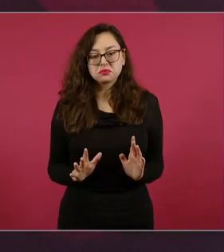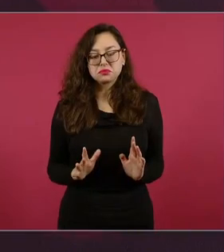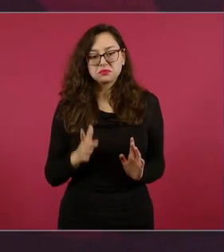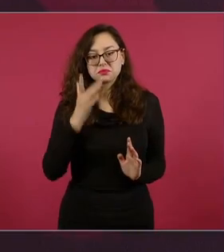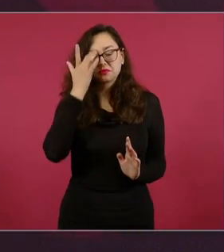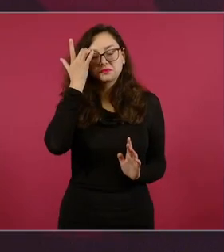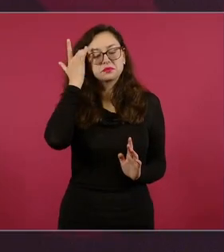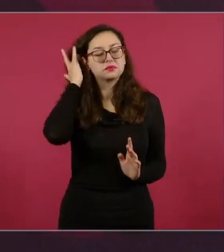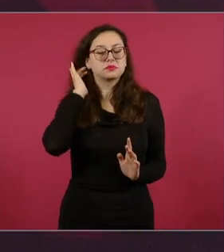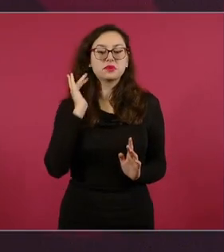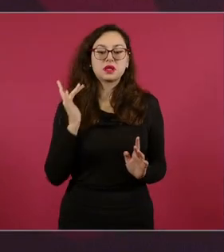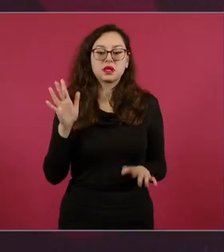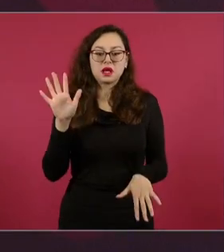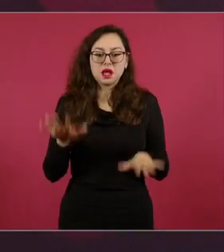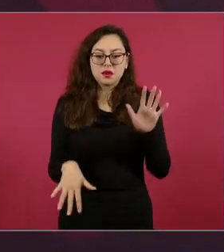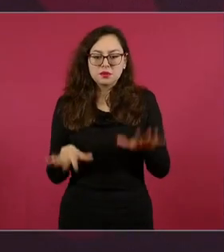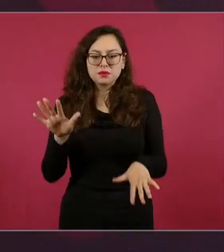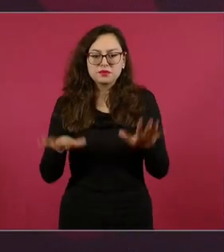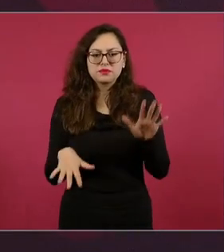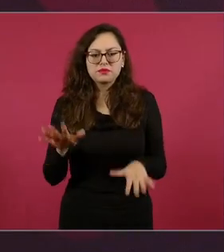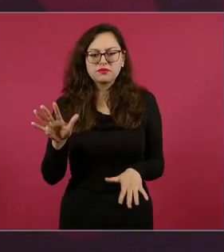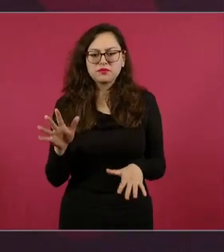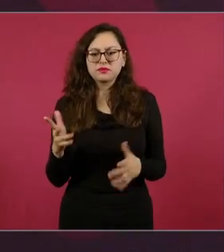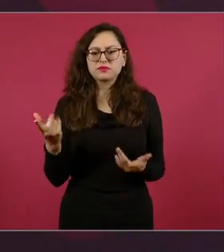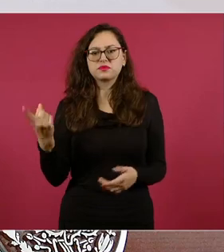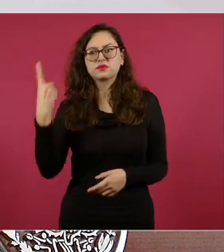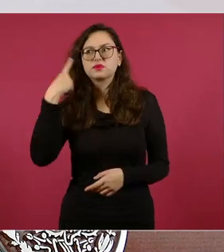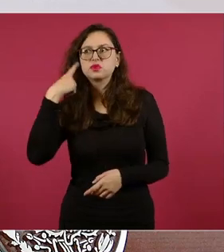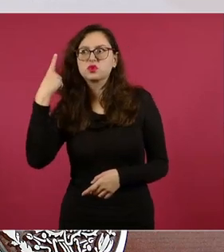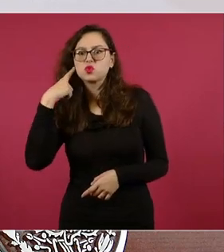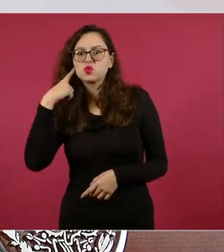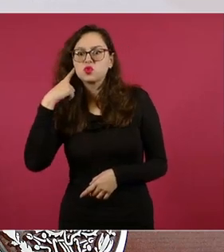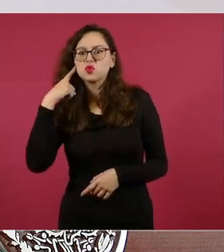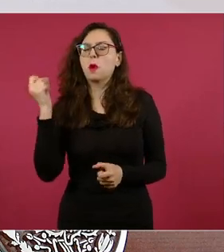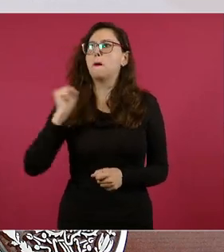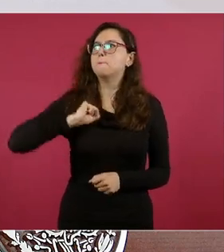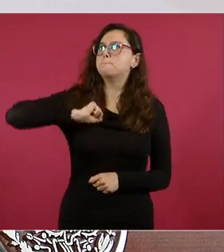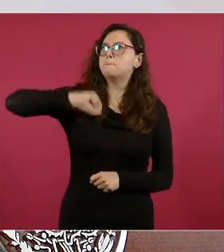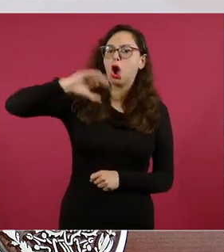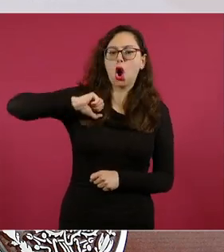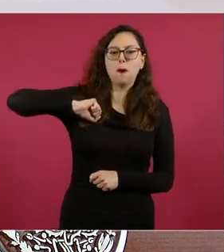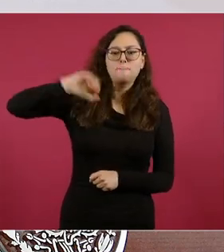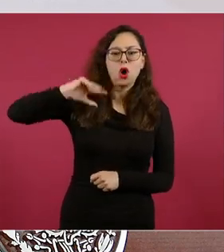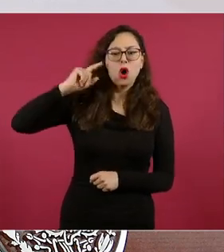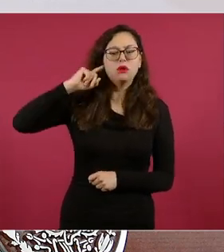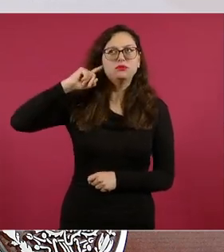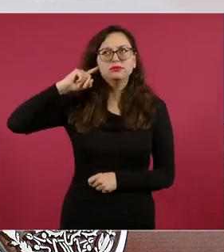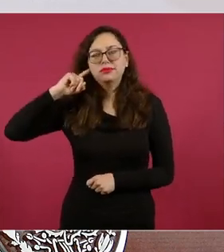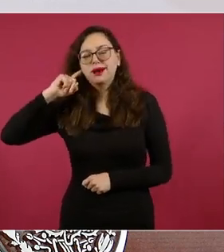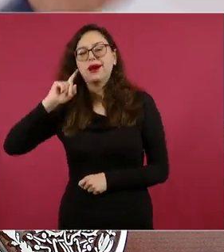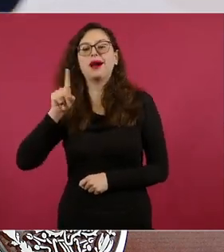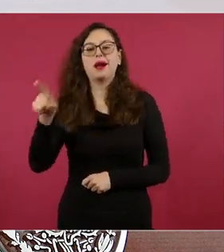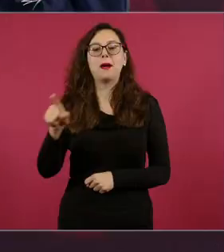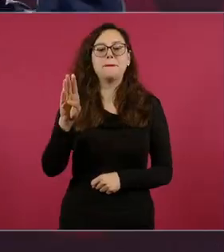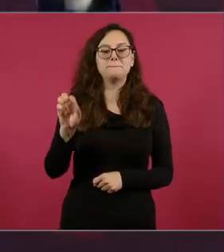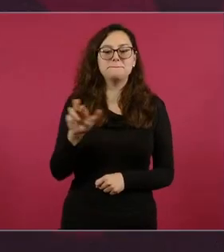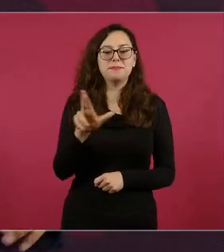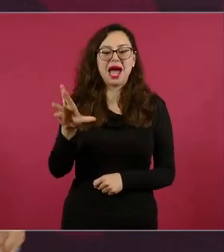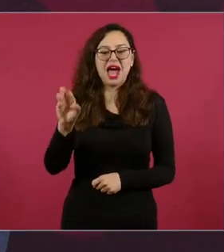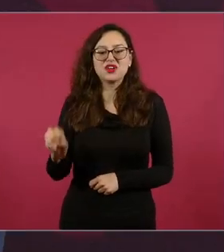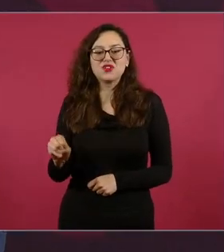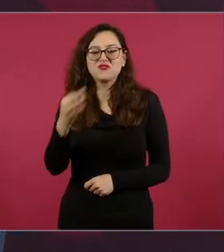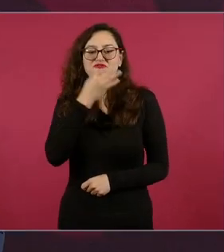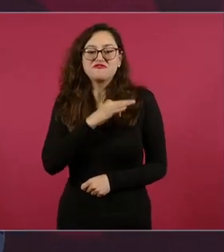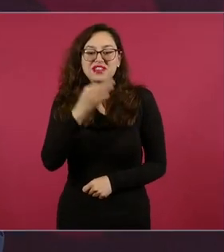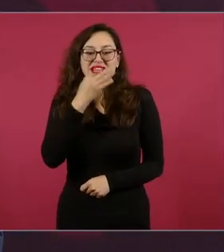hay veces que se escuchan los cohetes porque es una fiesta de un barrio. Y ya no hablemos de